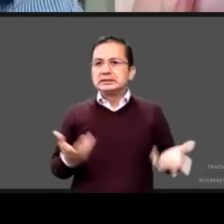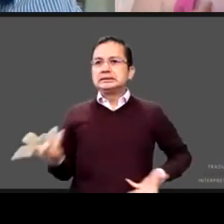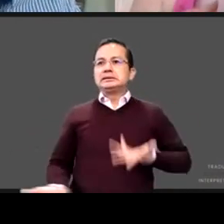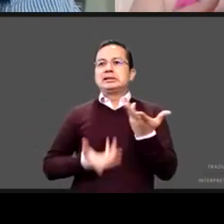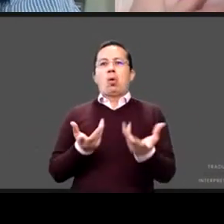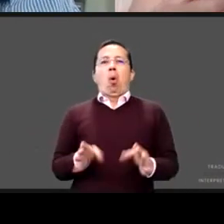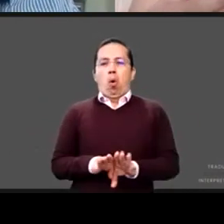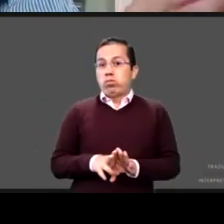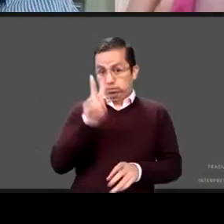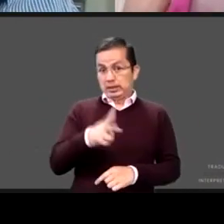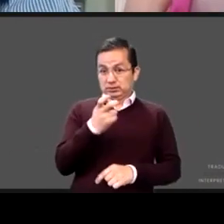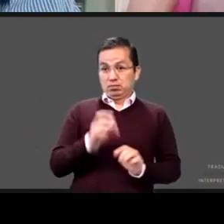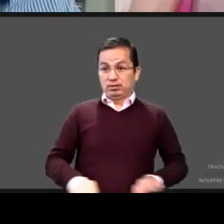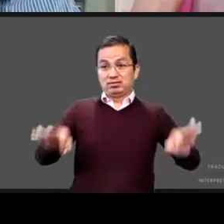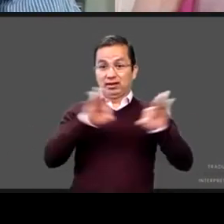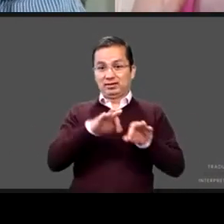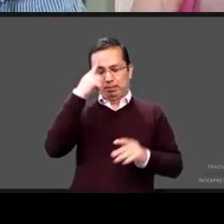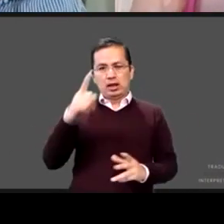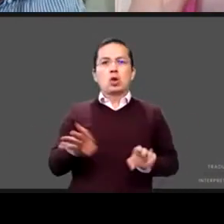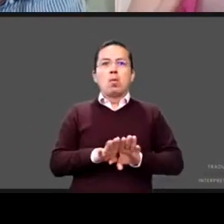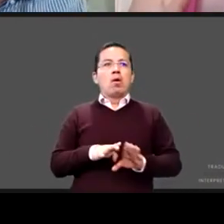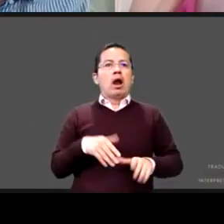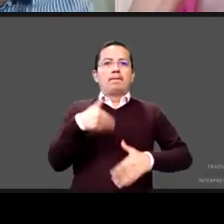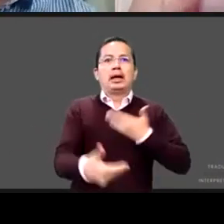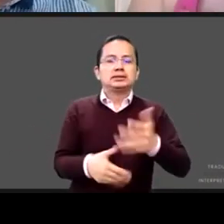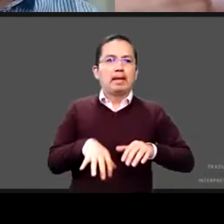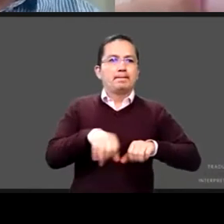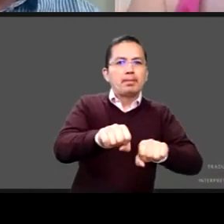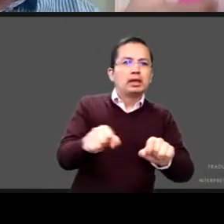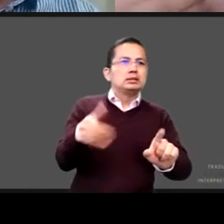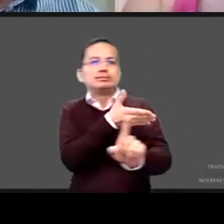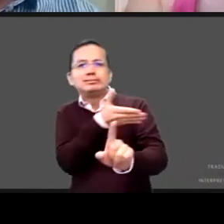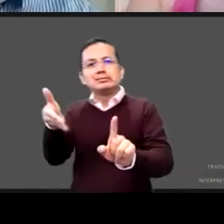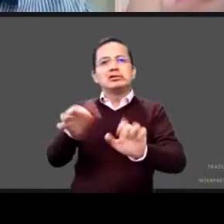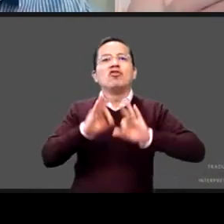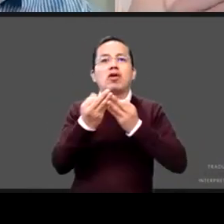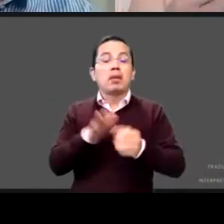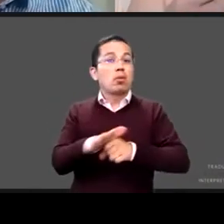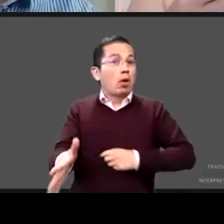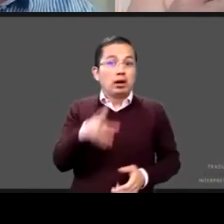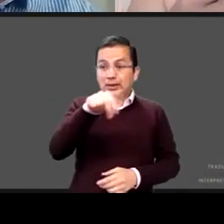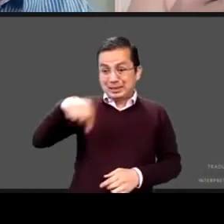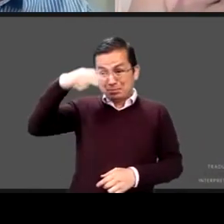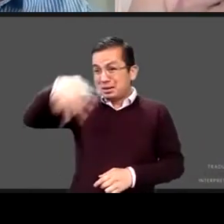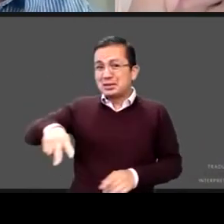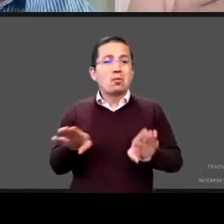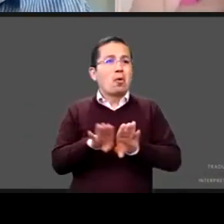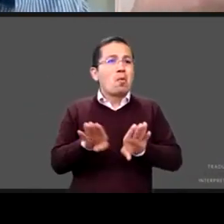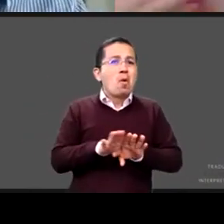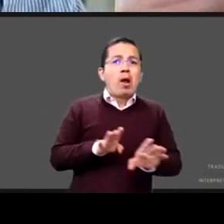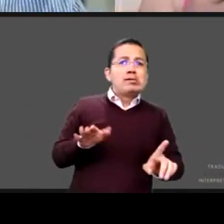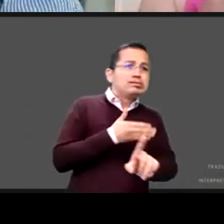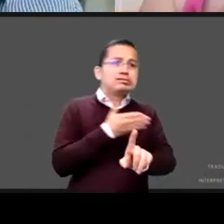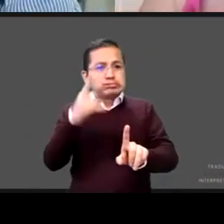sea, tenemos un enorme vacío en México con respecto a rutas para poder realmente proteger sus